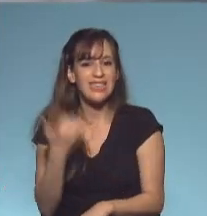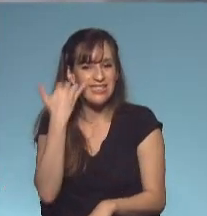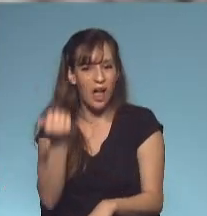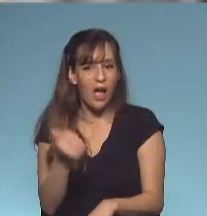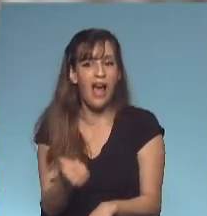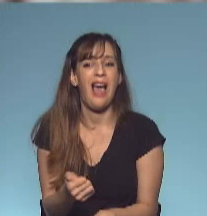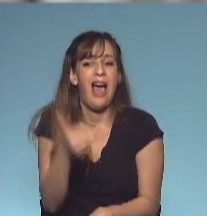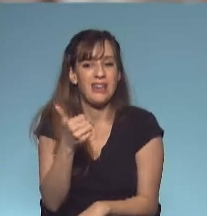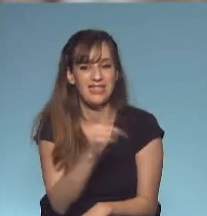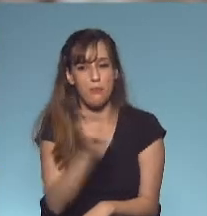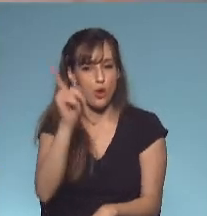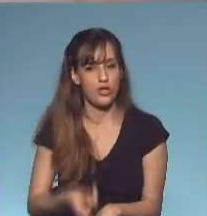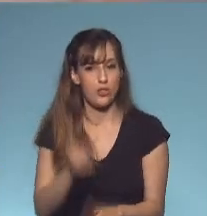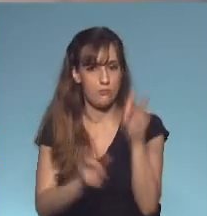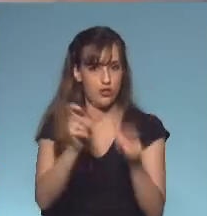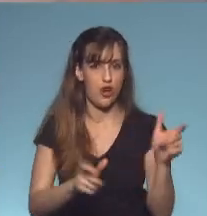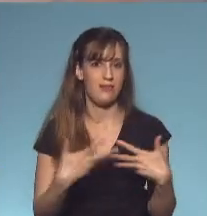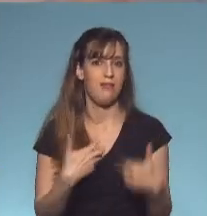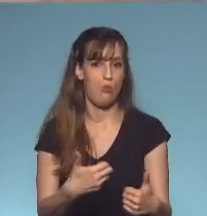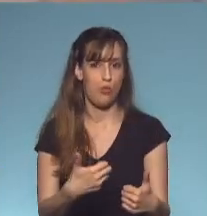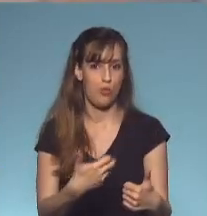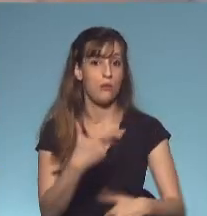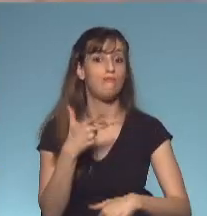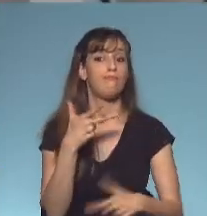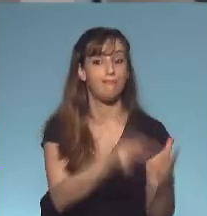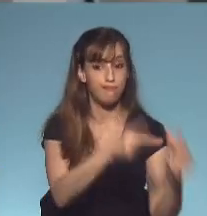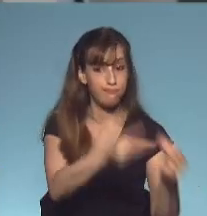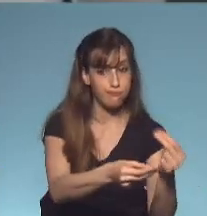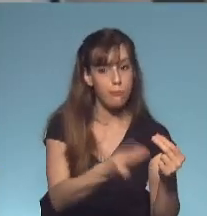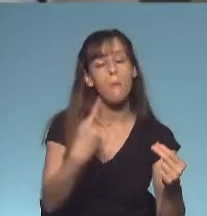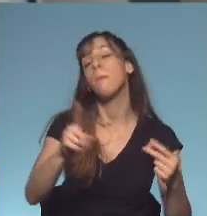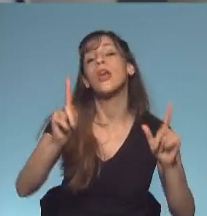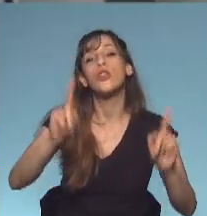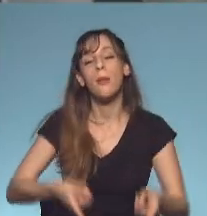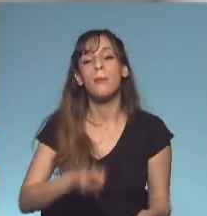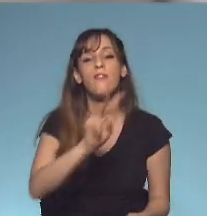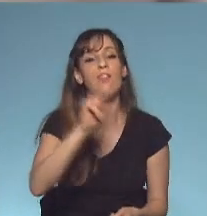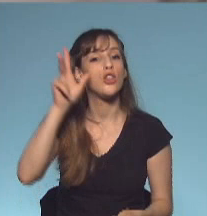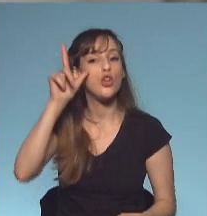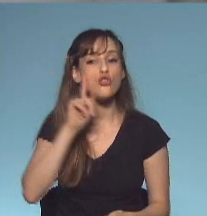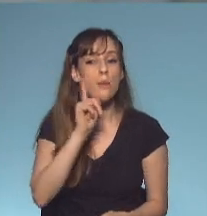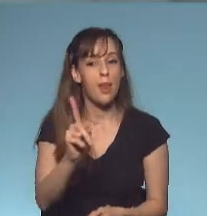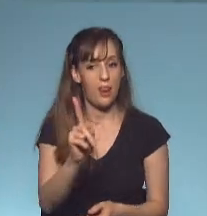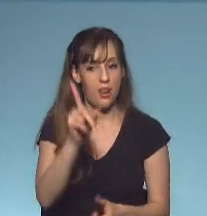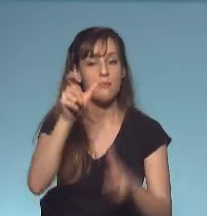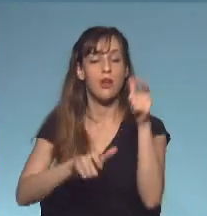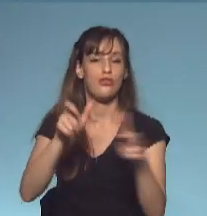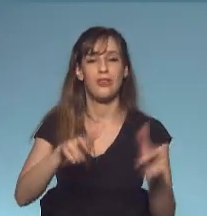de la salud, pero también 28.000 trabajadores y trabajadoras de nuestra fuerza de